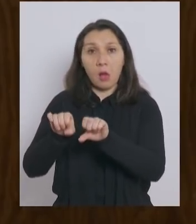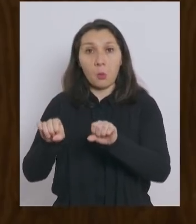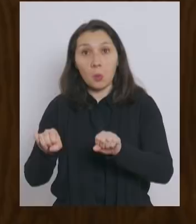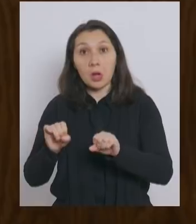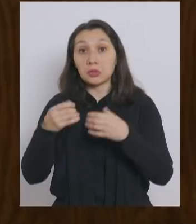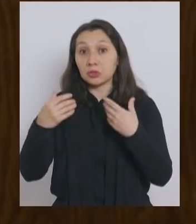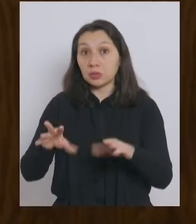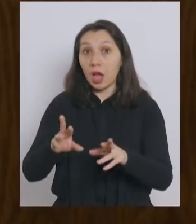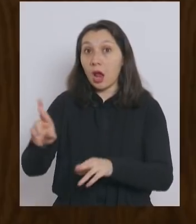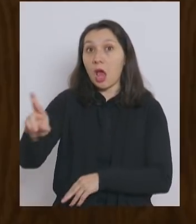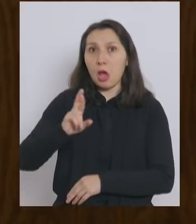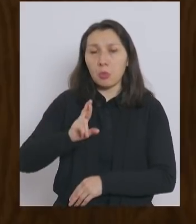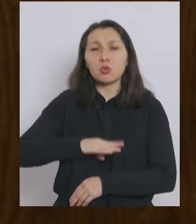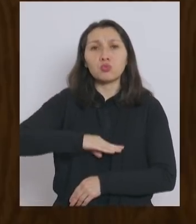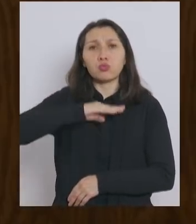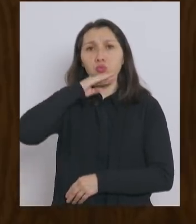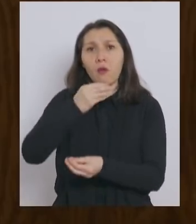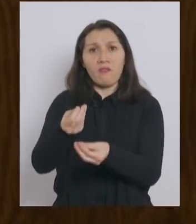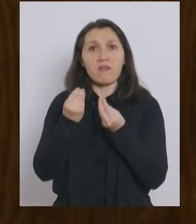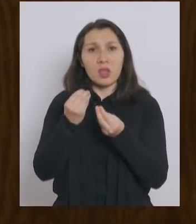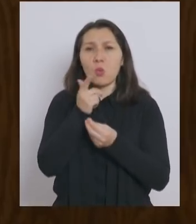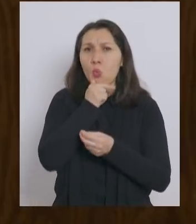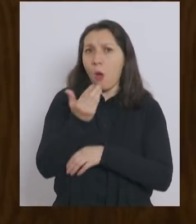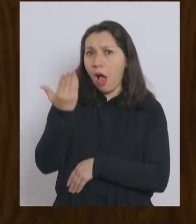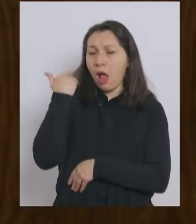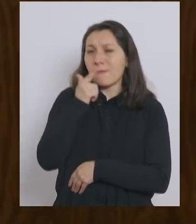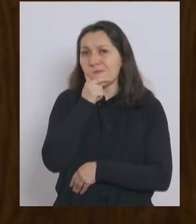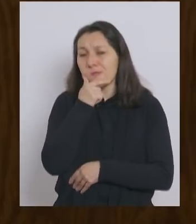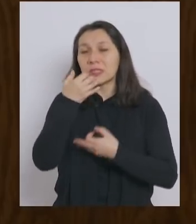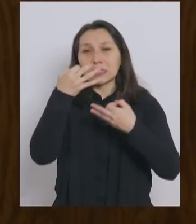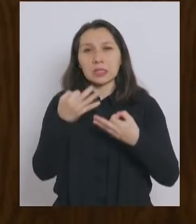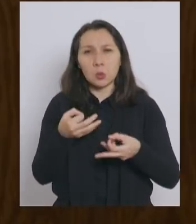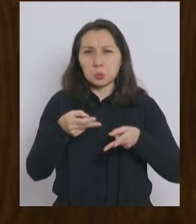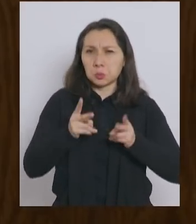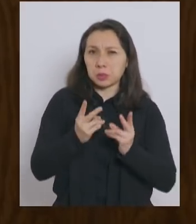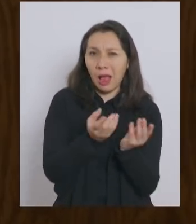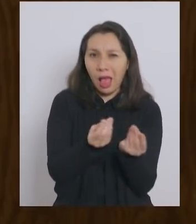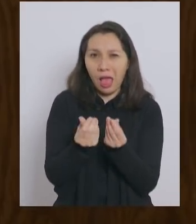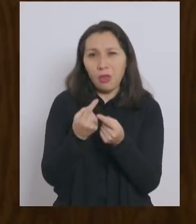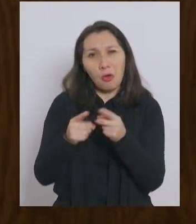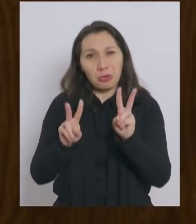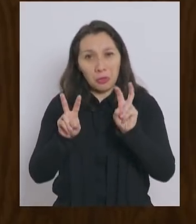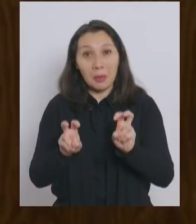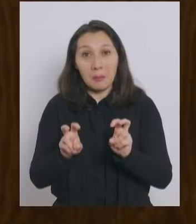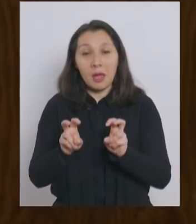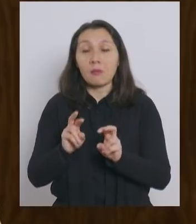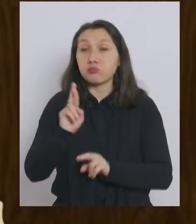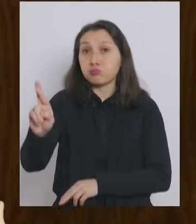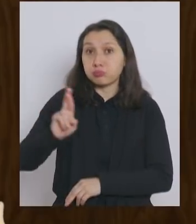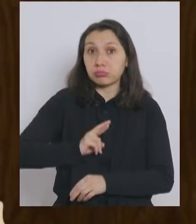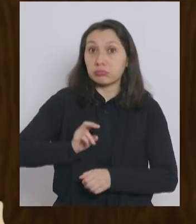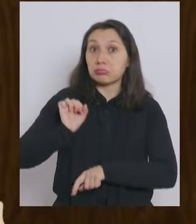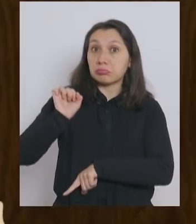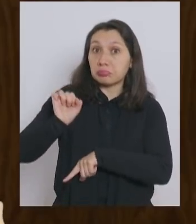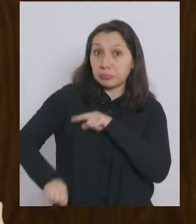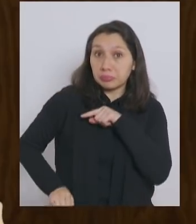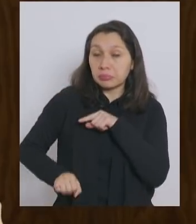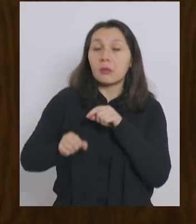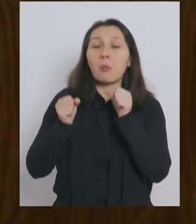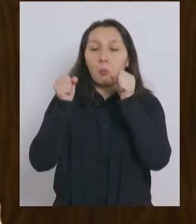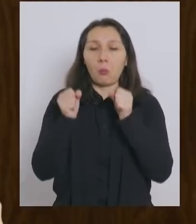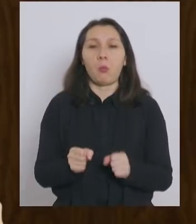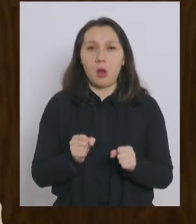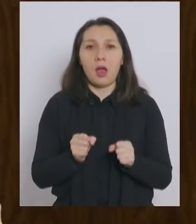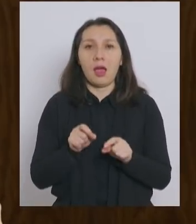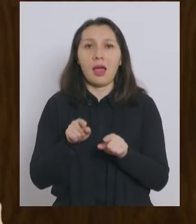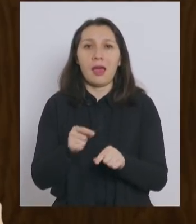sido solucionado todos los cuestionamientos de seguridad, eficacia, de calidad u otro, es posible